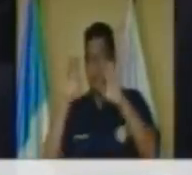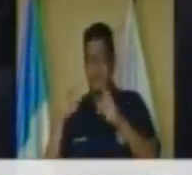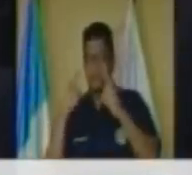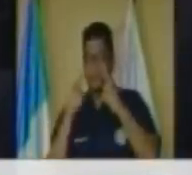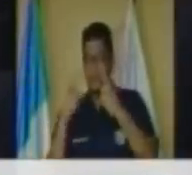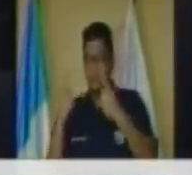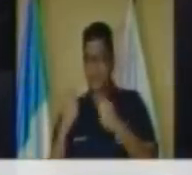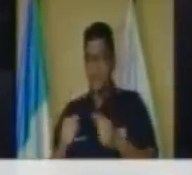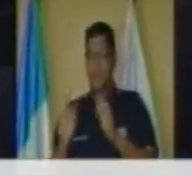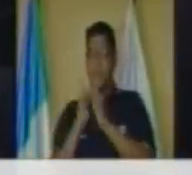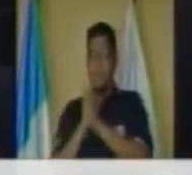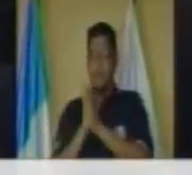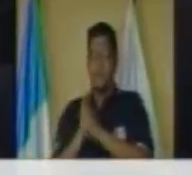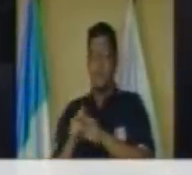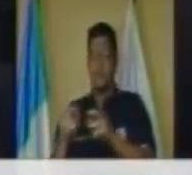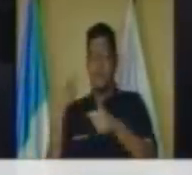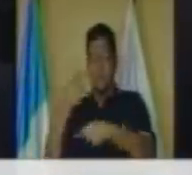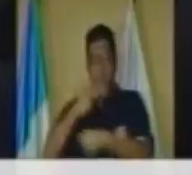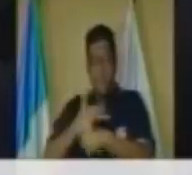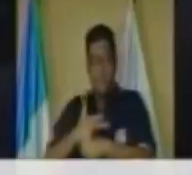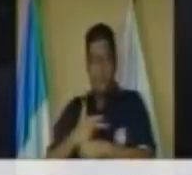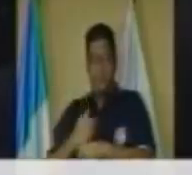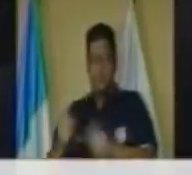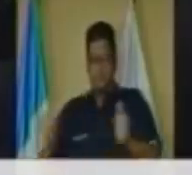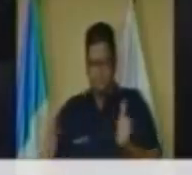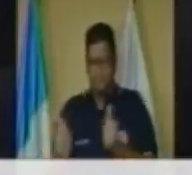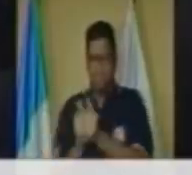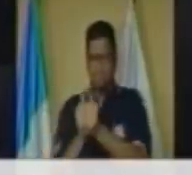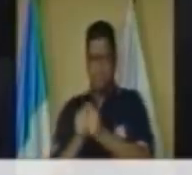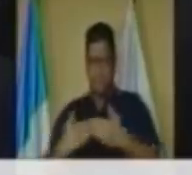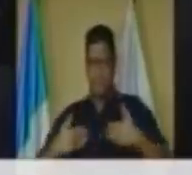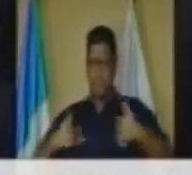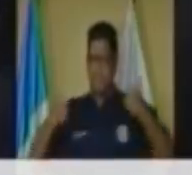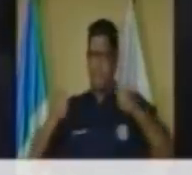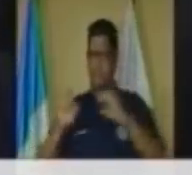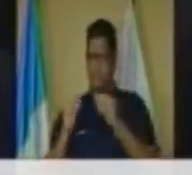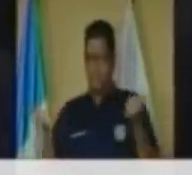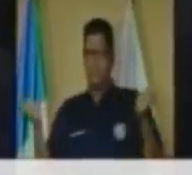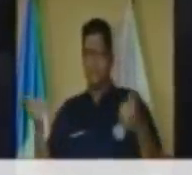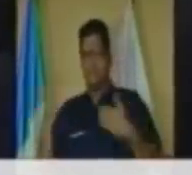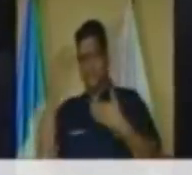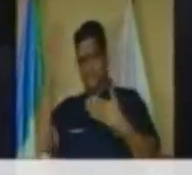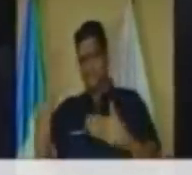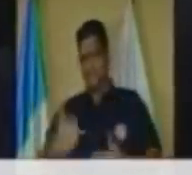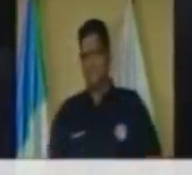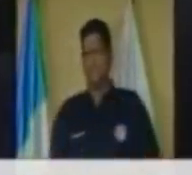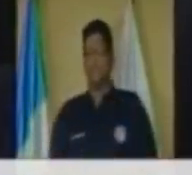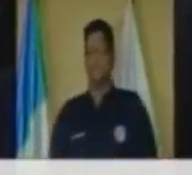unidos y juntos vamos a salir de esto. Muchas gracias.